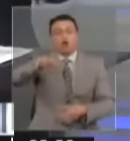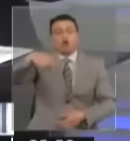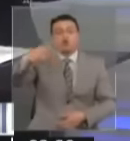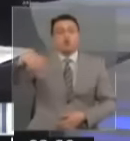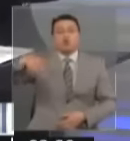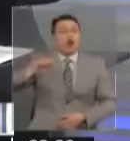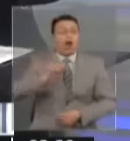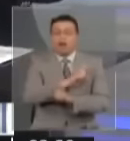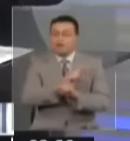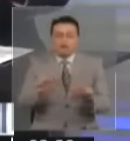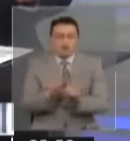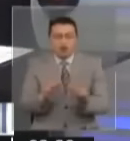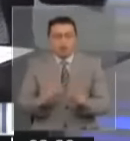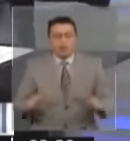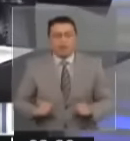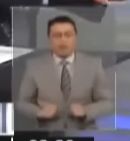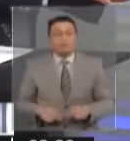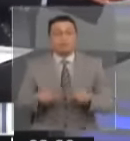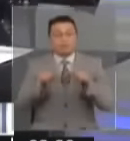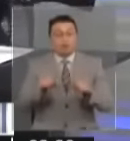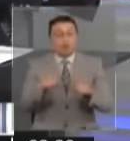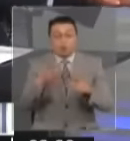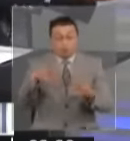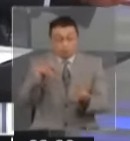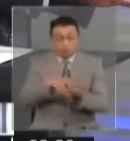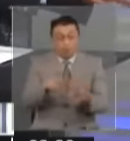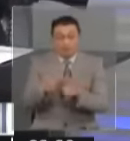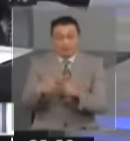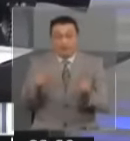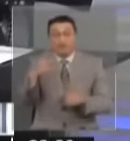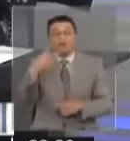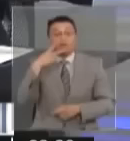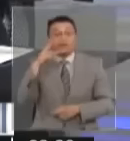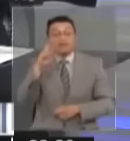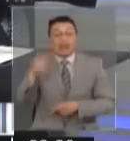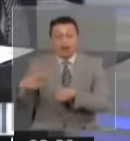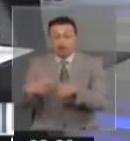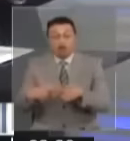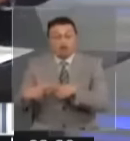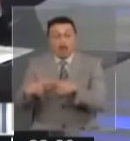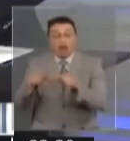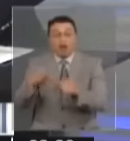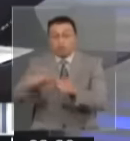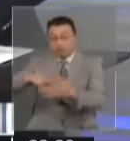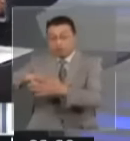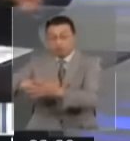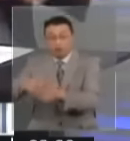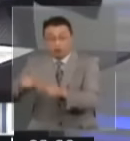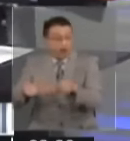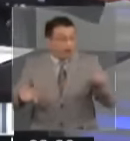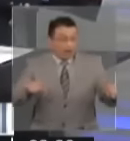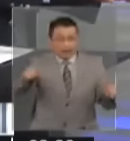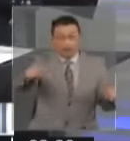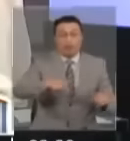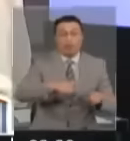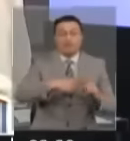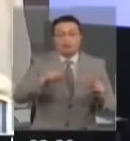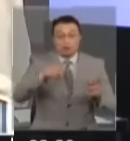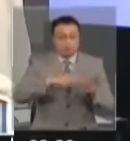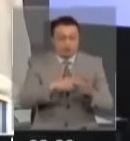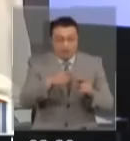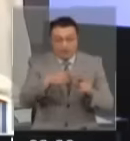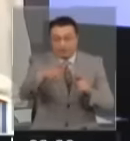porque un sector es absolutamente distinto. El de las villas sociales no puedes congelar igual que como congelas acá. Hay que ver el problema de ellos